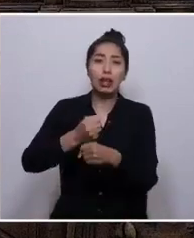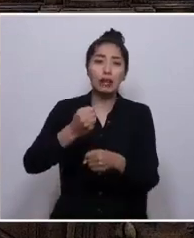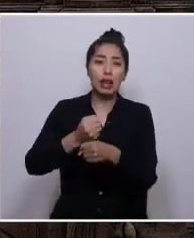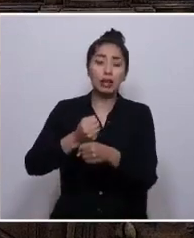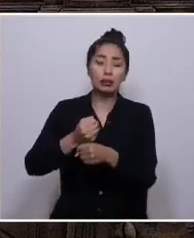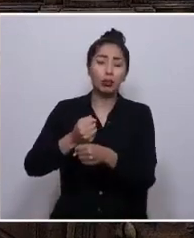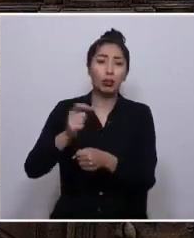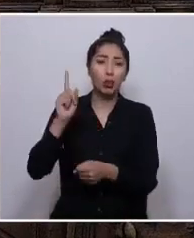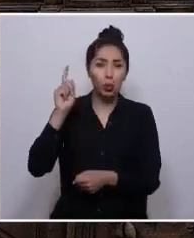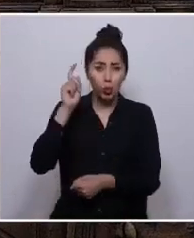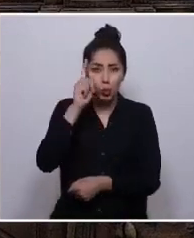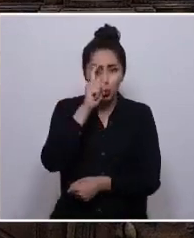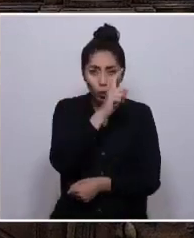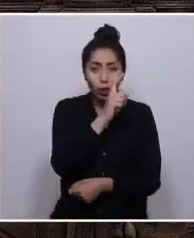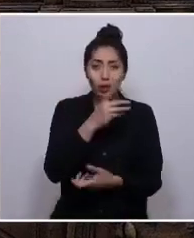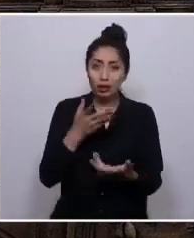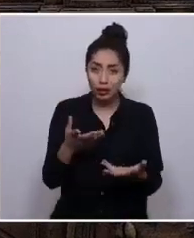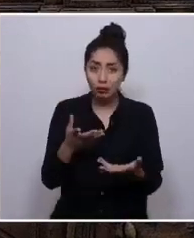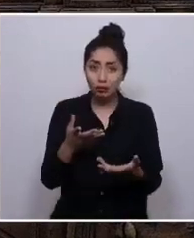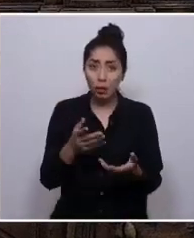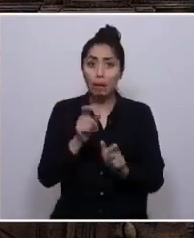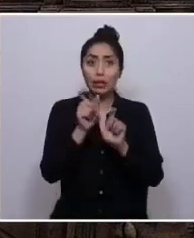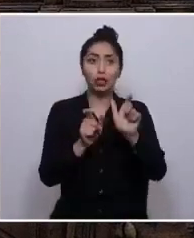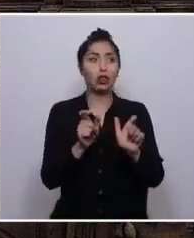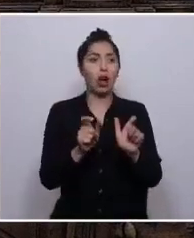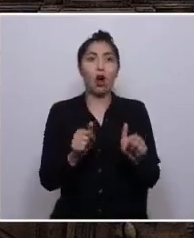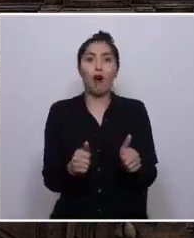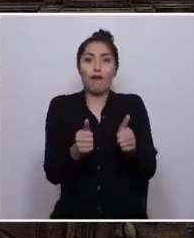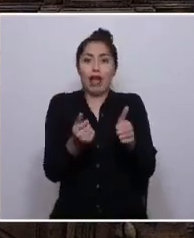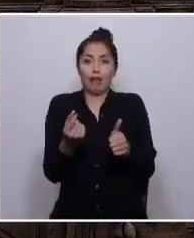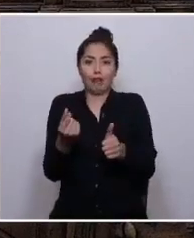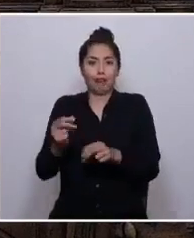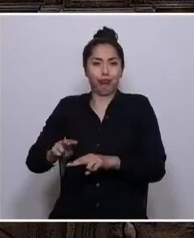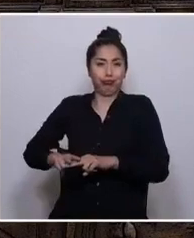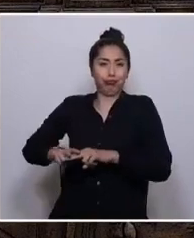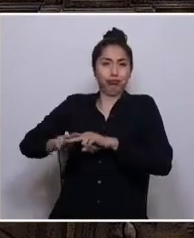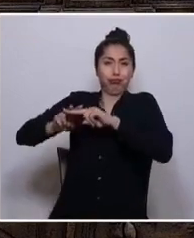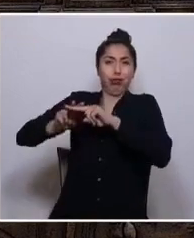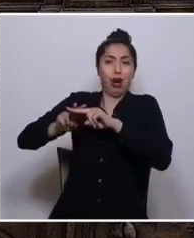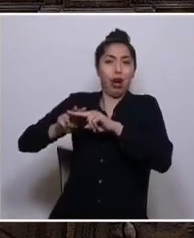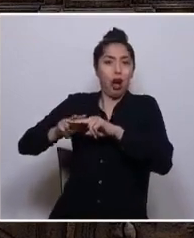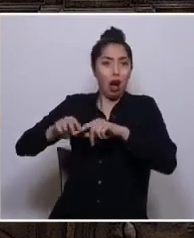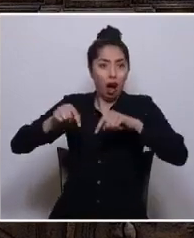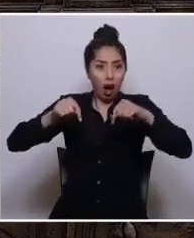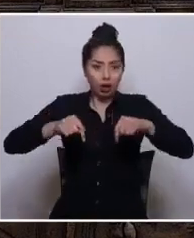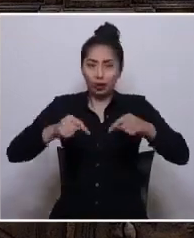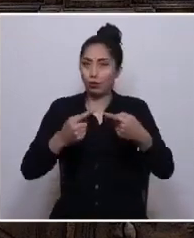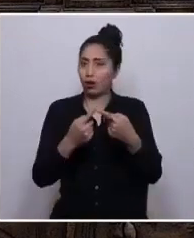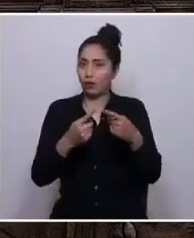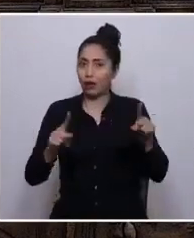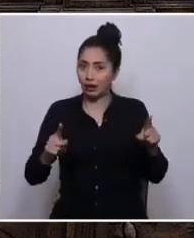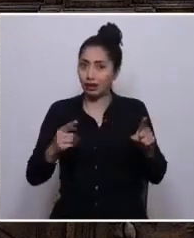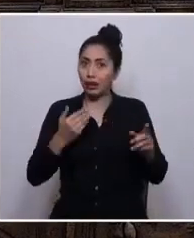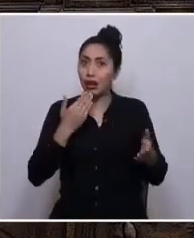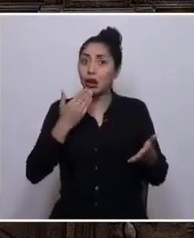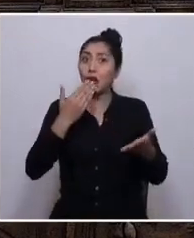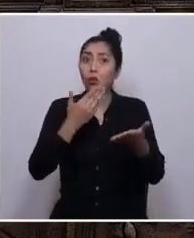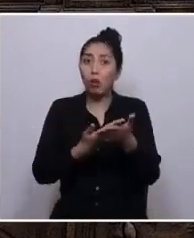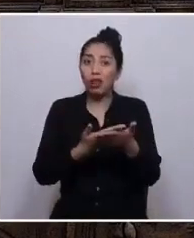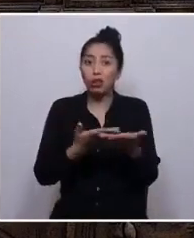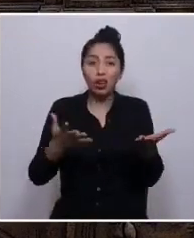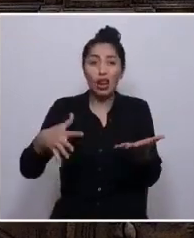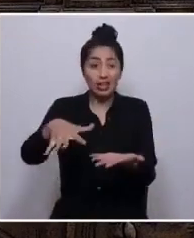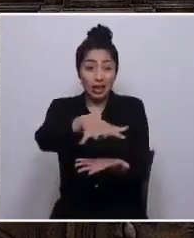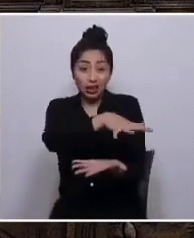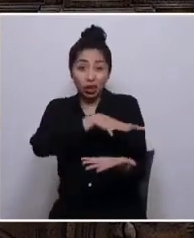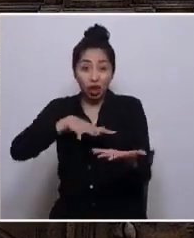otras y ser exitoso teniendo un mundo de posibilidades es distinto cuando tu entorno es solo adversidad en la